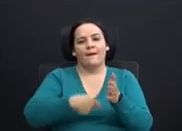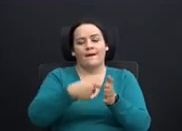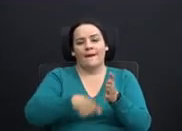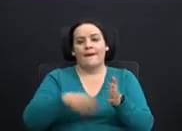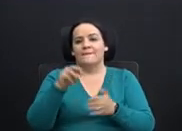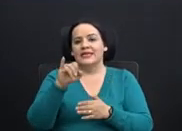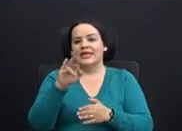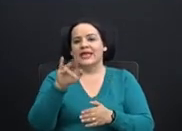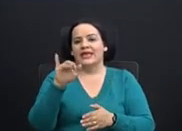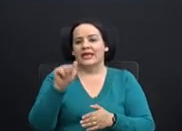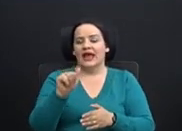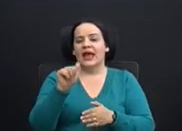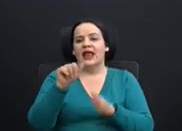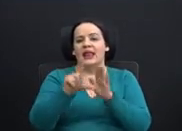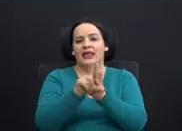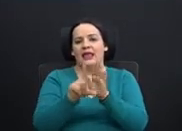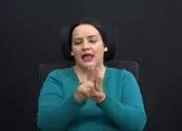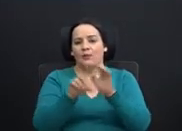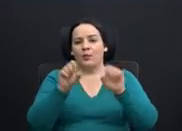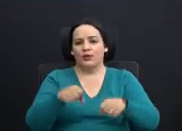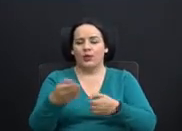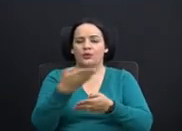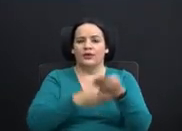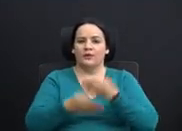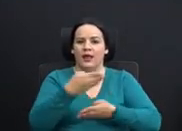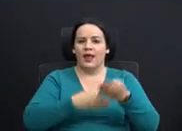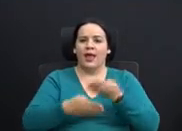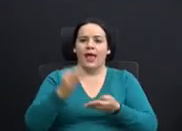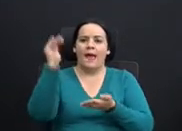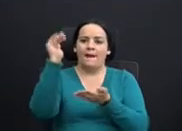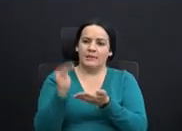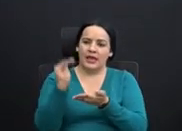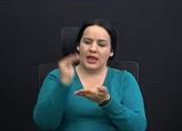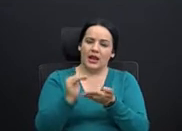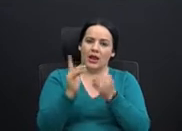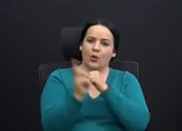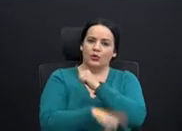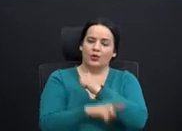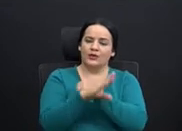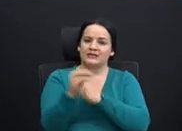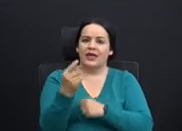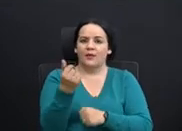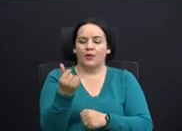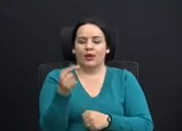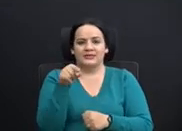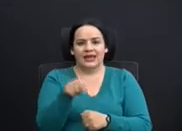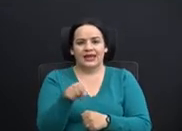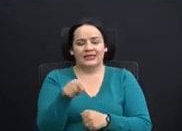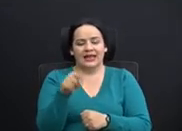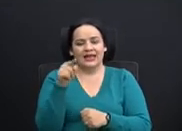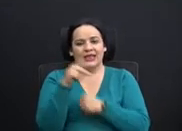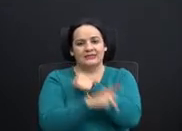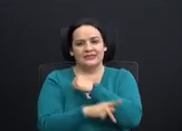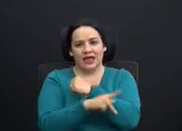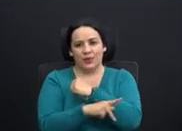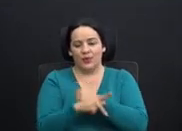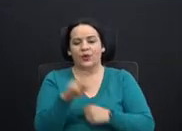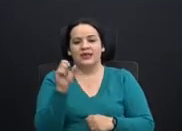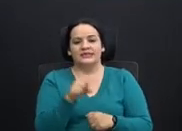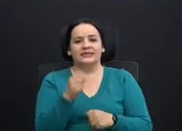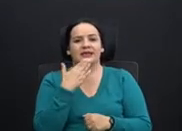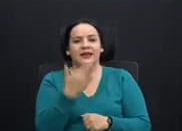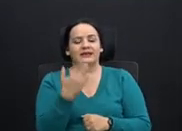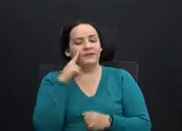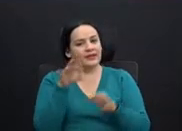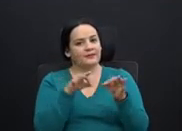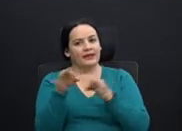legal podría contribuir a paliar un poco el impacto de la condena en las arcas del Estado. Sí, muchas gracias. Para explicarle, señora